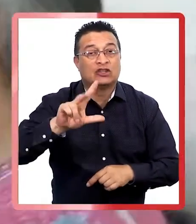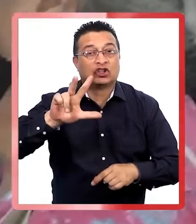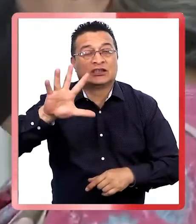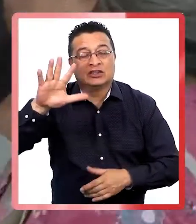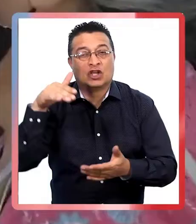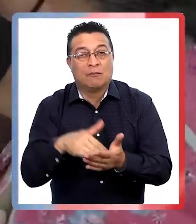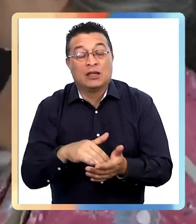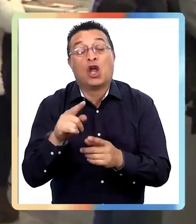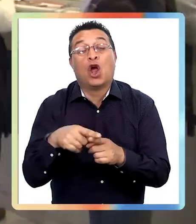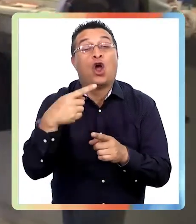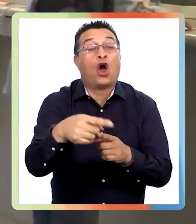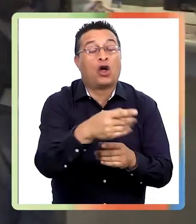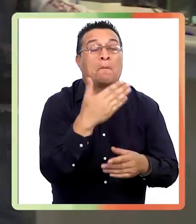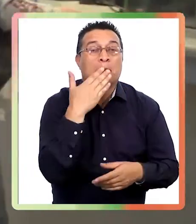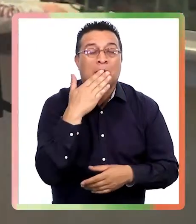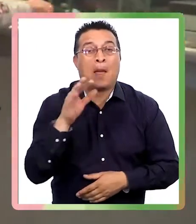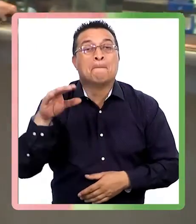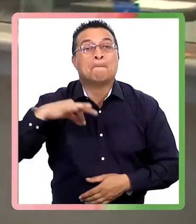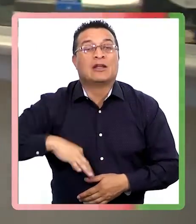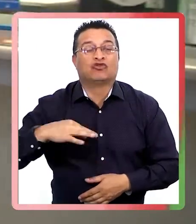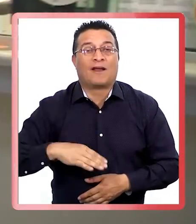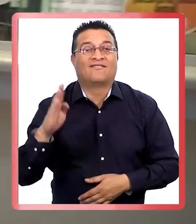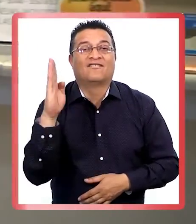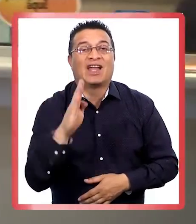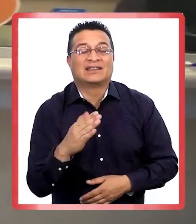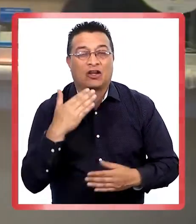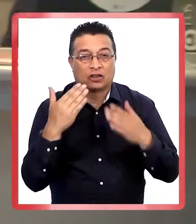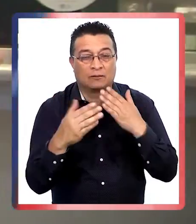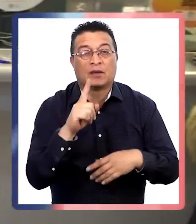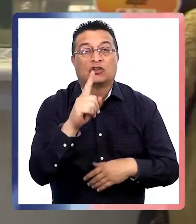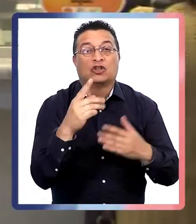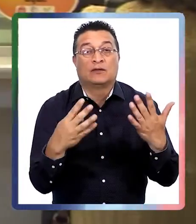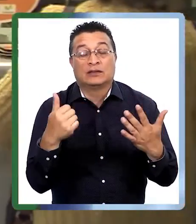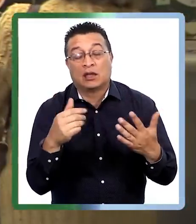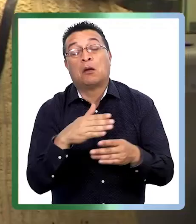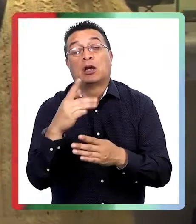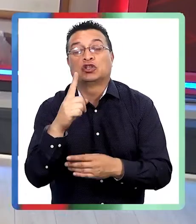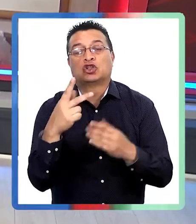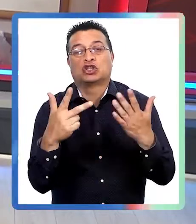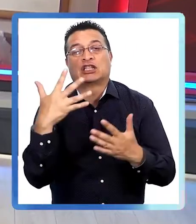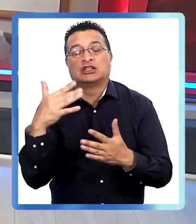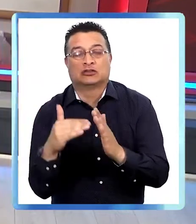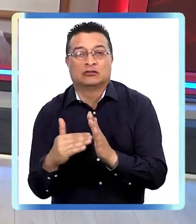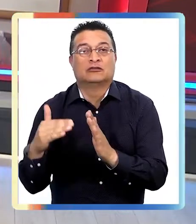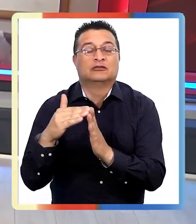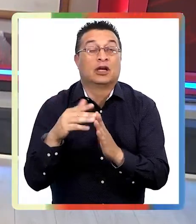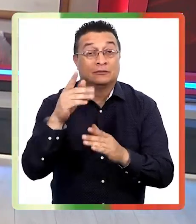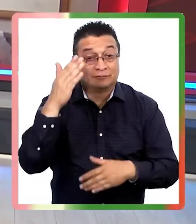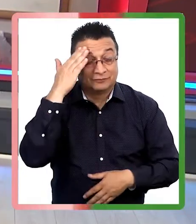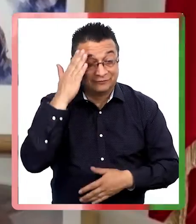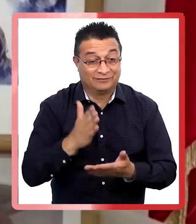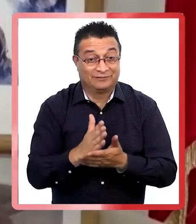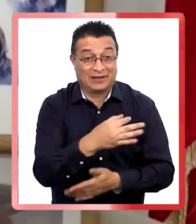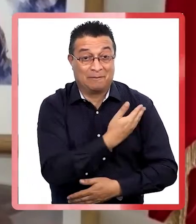los 185.000, y otros van a ver mejorada la pensión básica solidaria, que sube de 126 a 185, y que